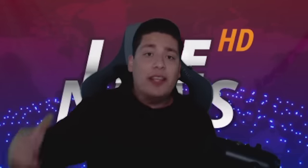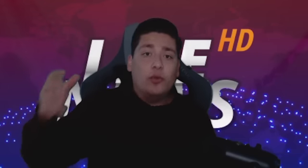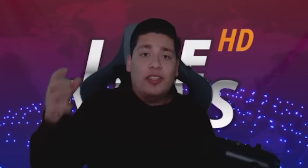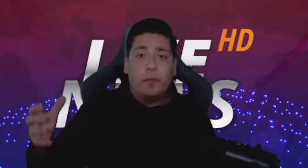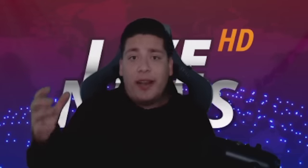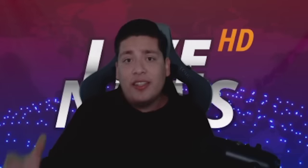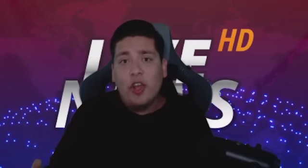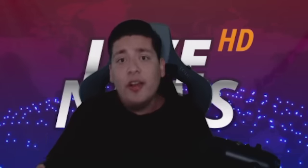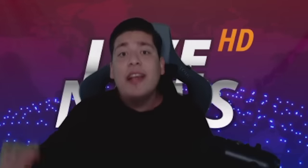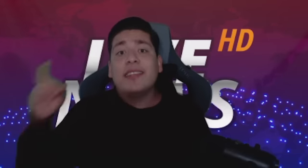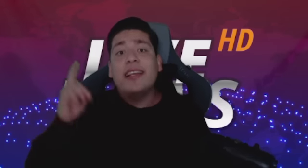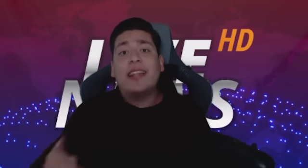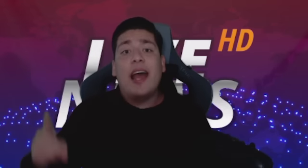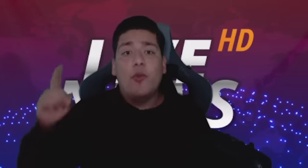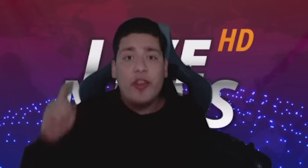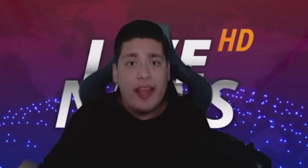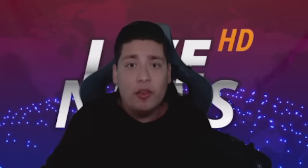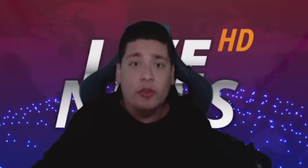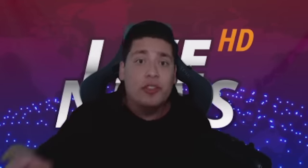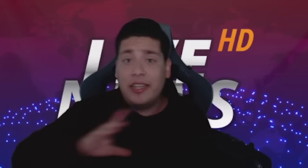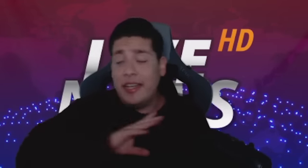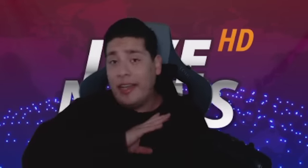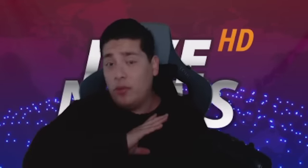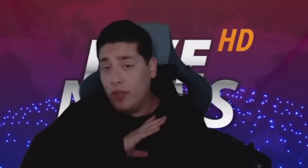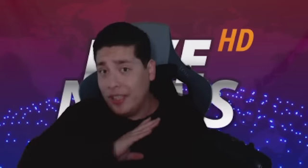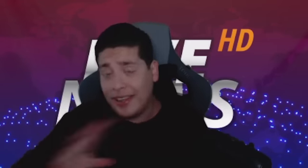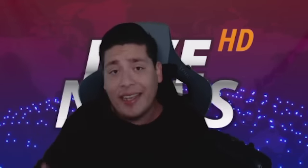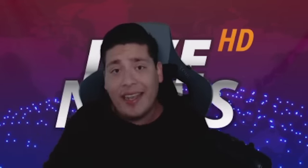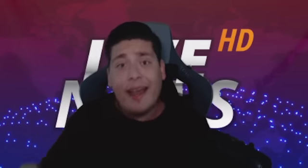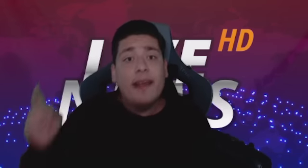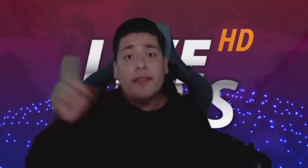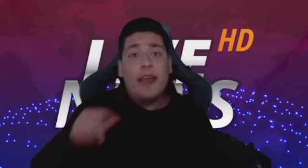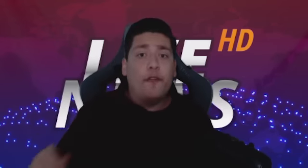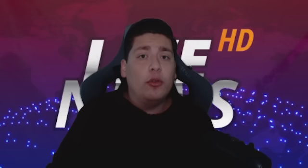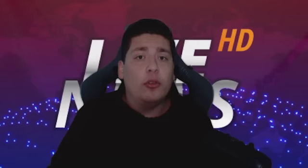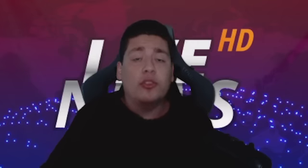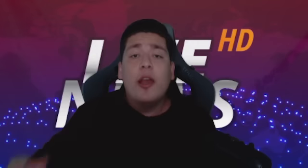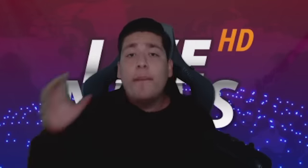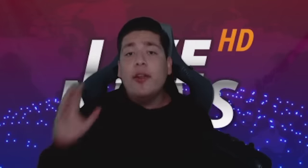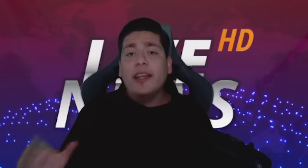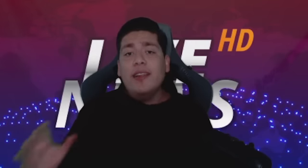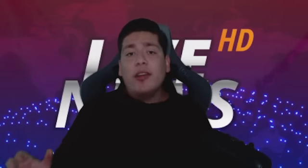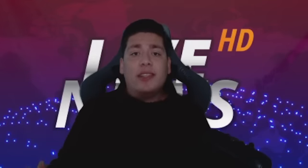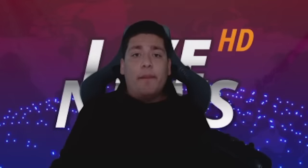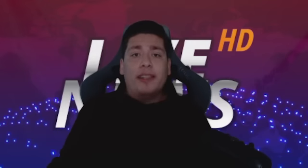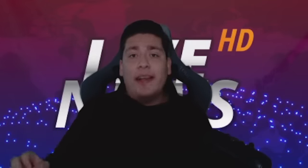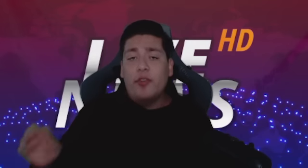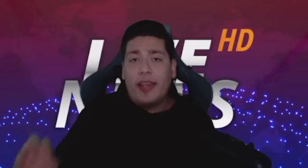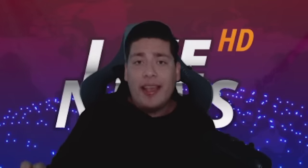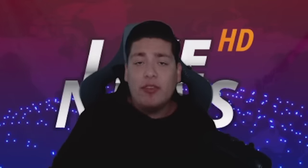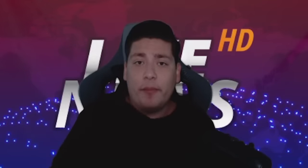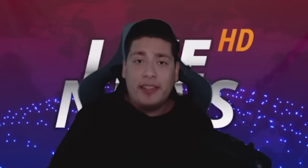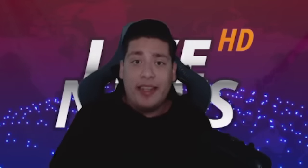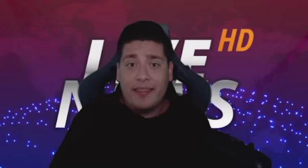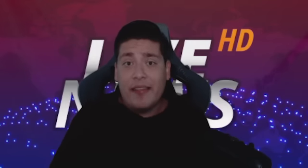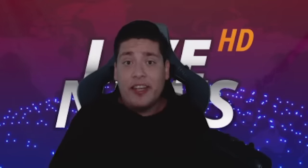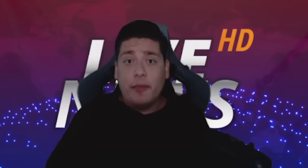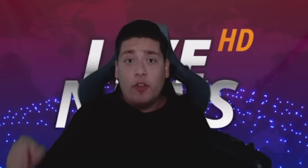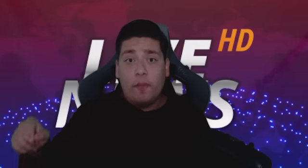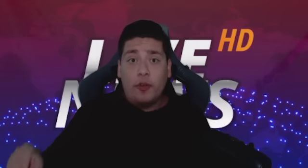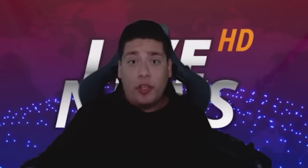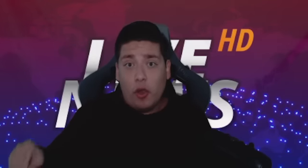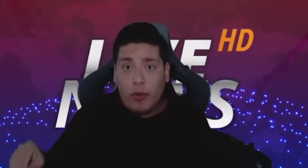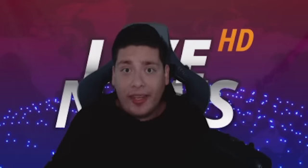que en su desesperación se están uniendo sin que su estrategia de frutos Pero qué es lo que está pasando y Qué hizo el presidente